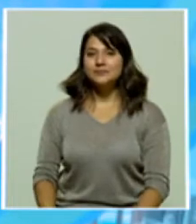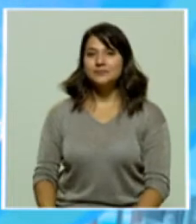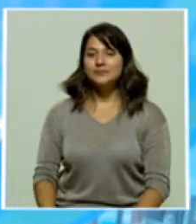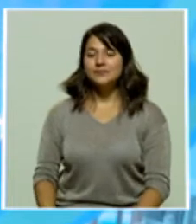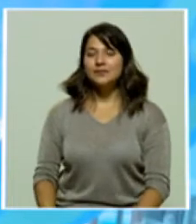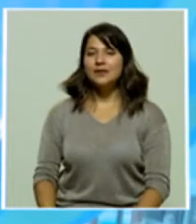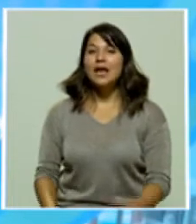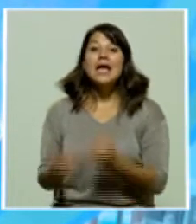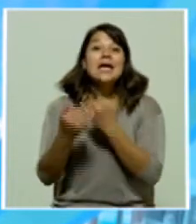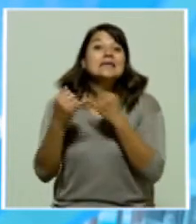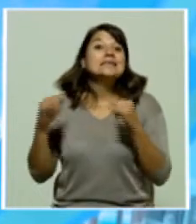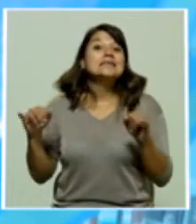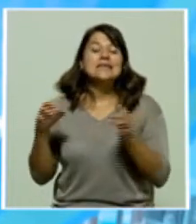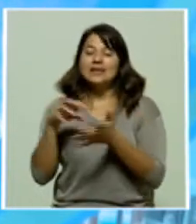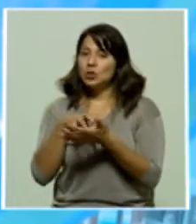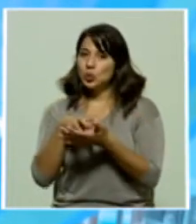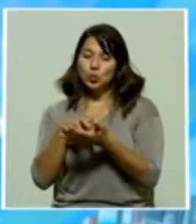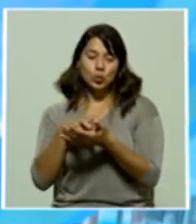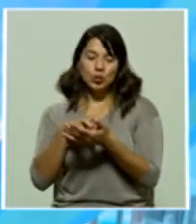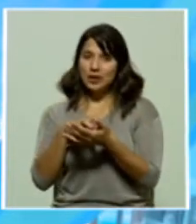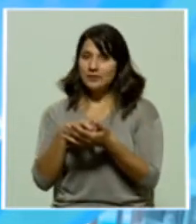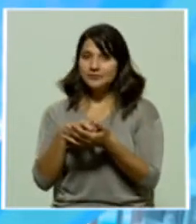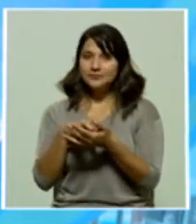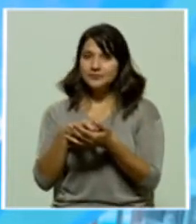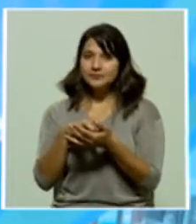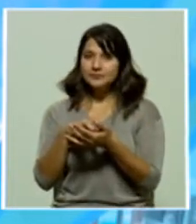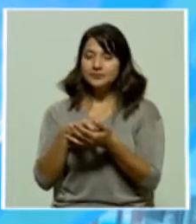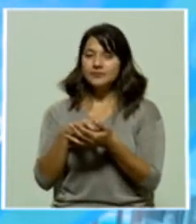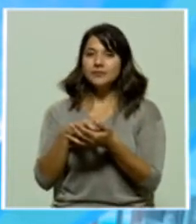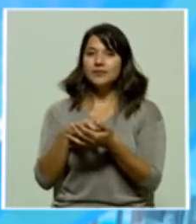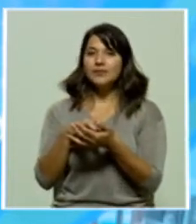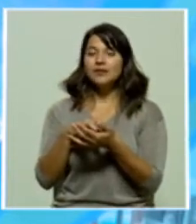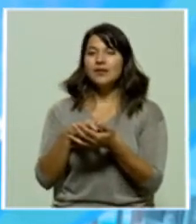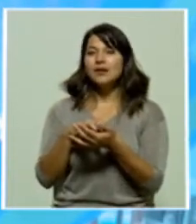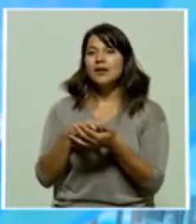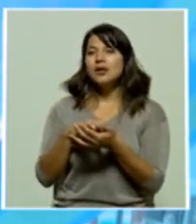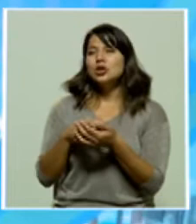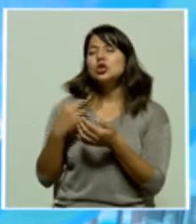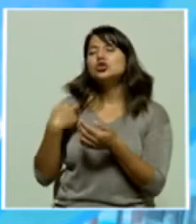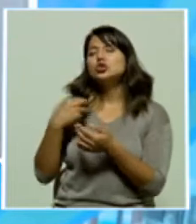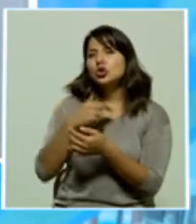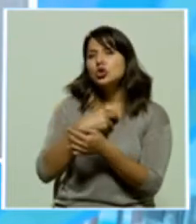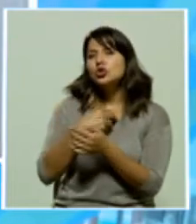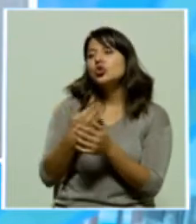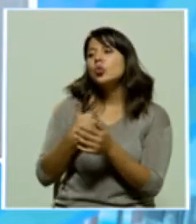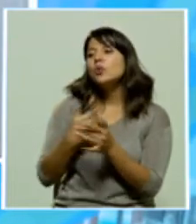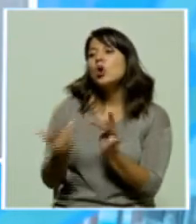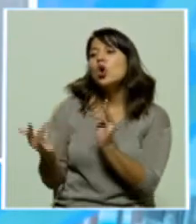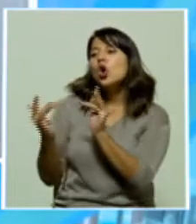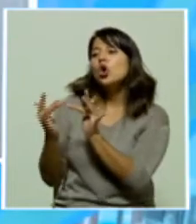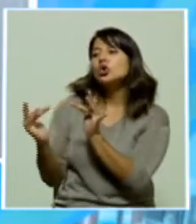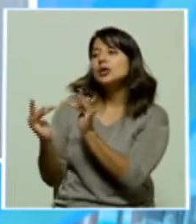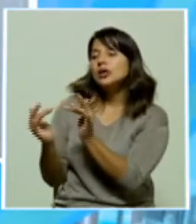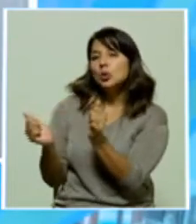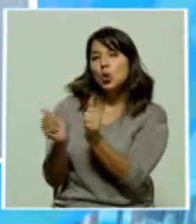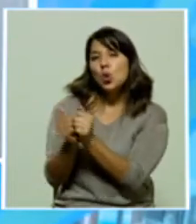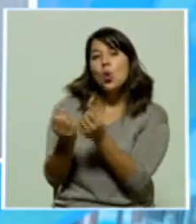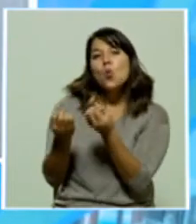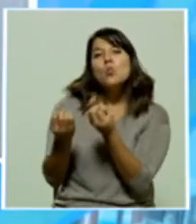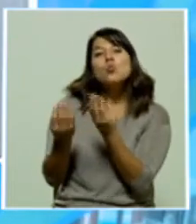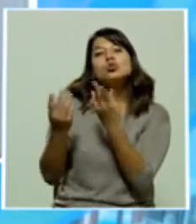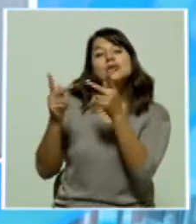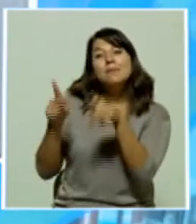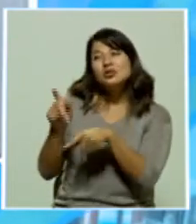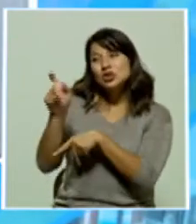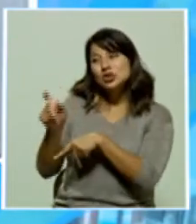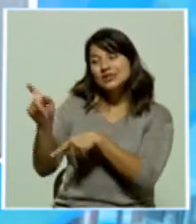Bueno, sin duda, después de estar con tantas víctimas, ¿verdad? Y venir de un país que no tiene ni